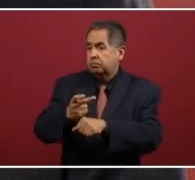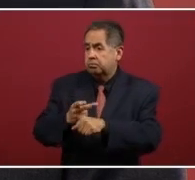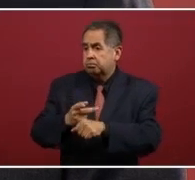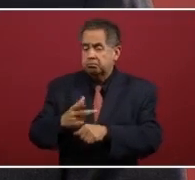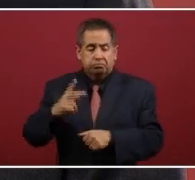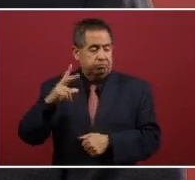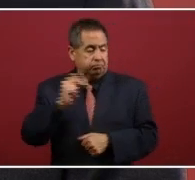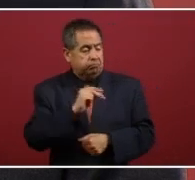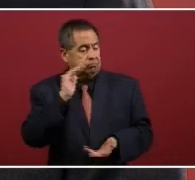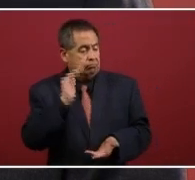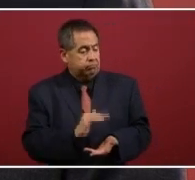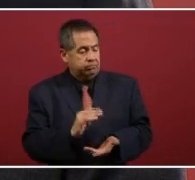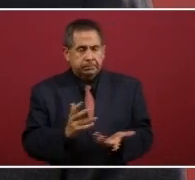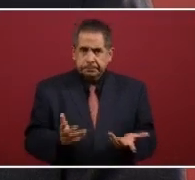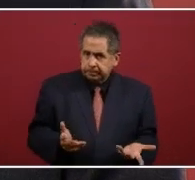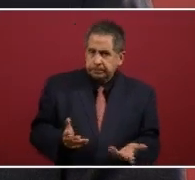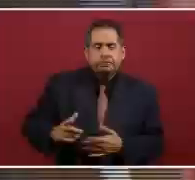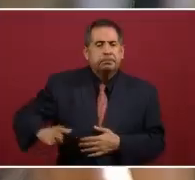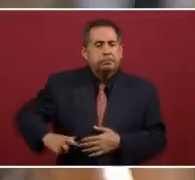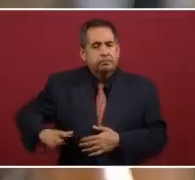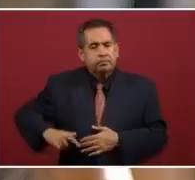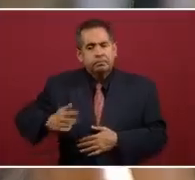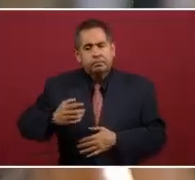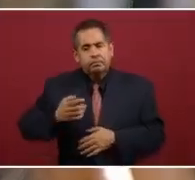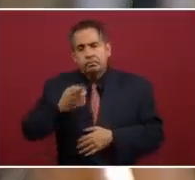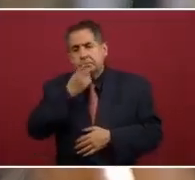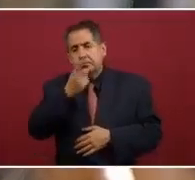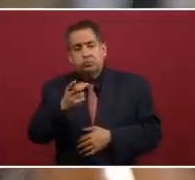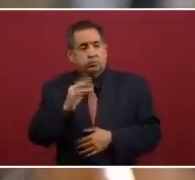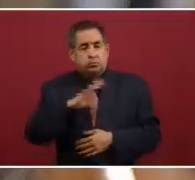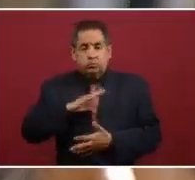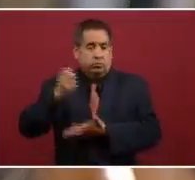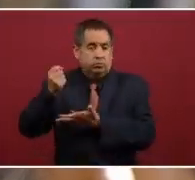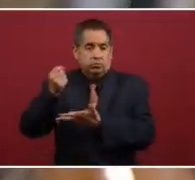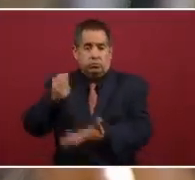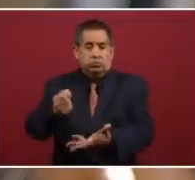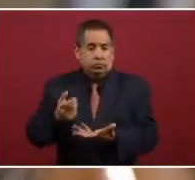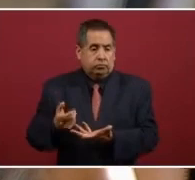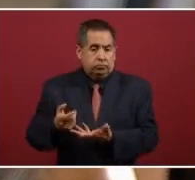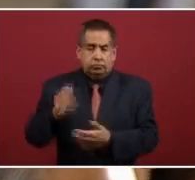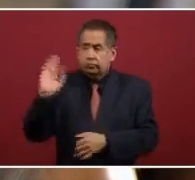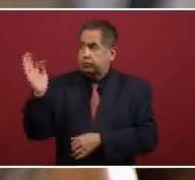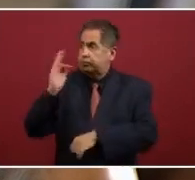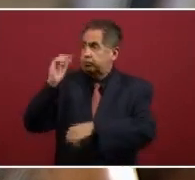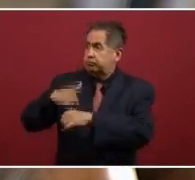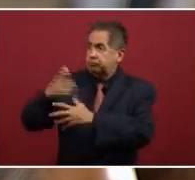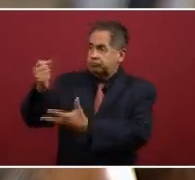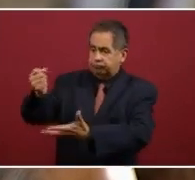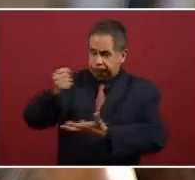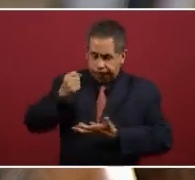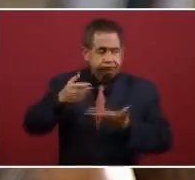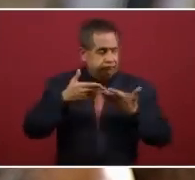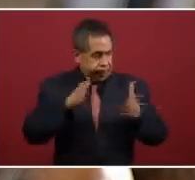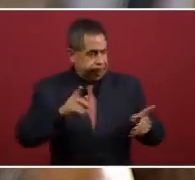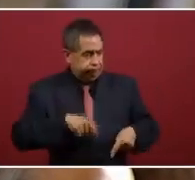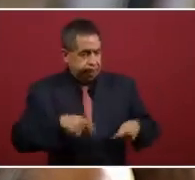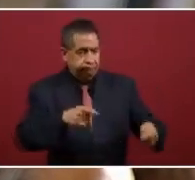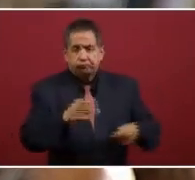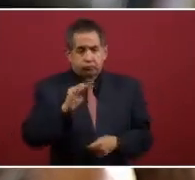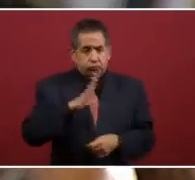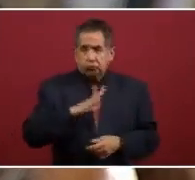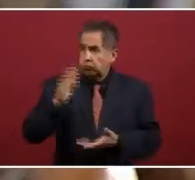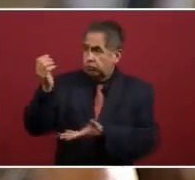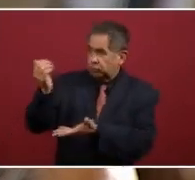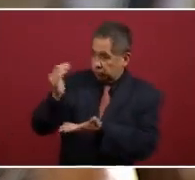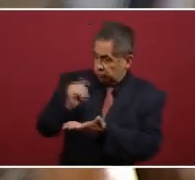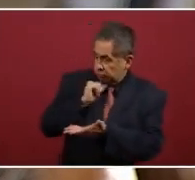Entonces, bueno, el gobierno del estado argumenta que no se están recibiendo los fondos de la Federación para la educación.